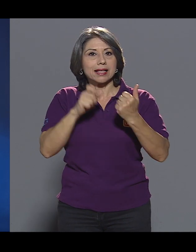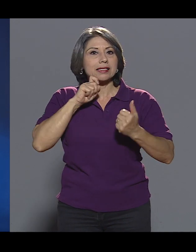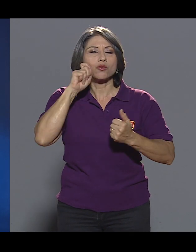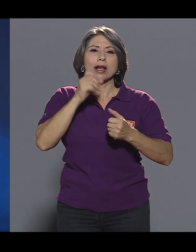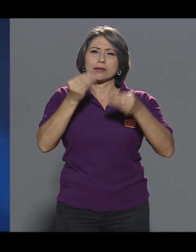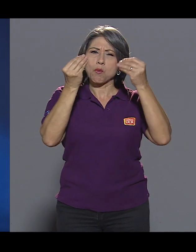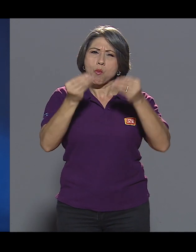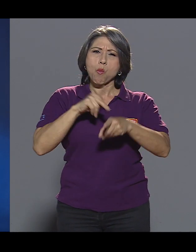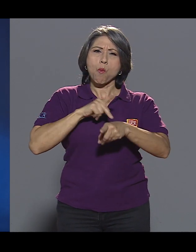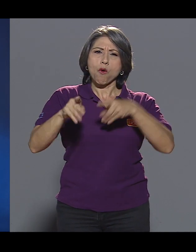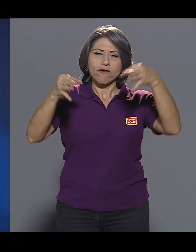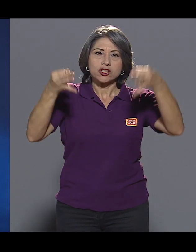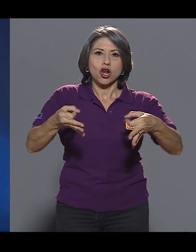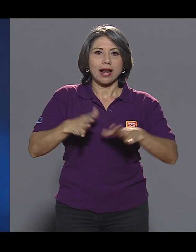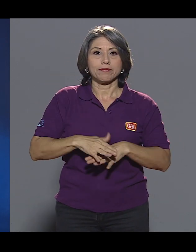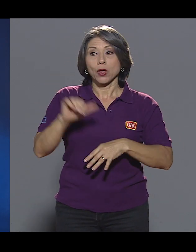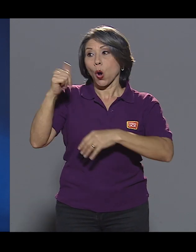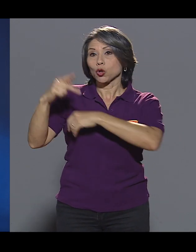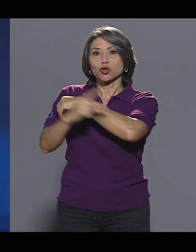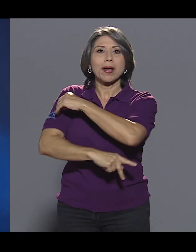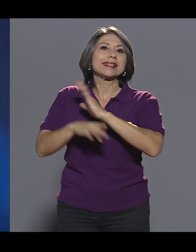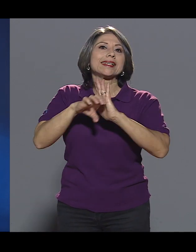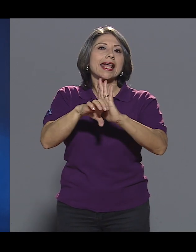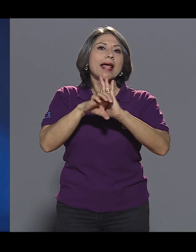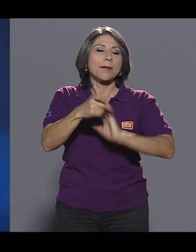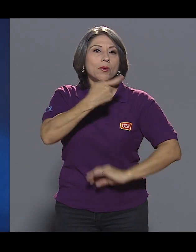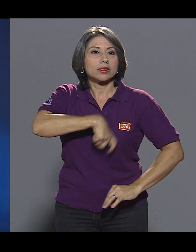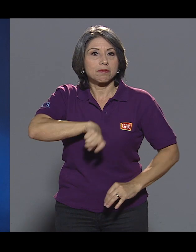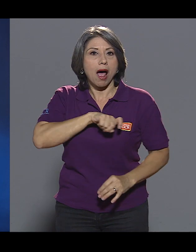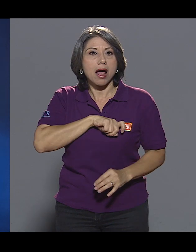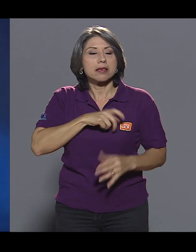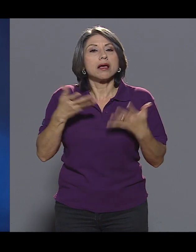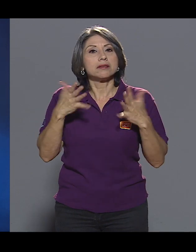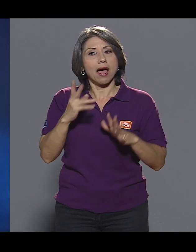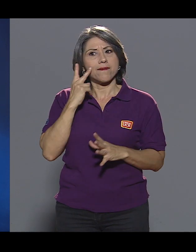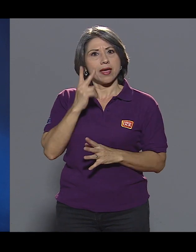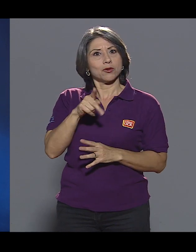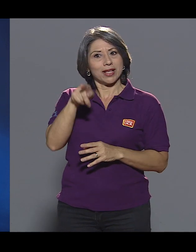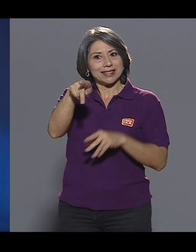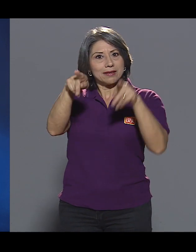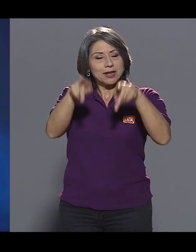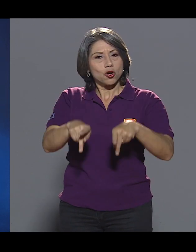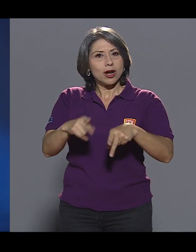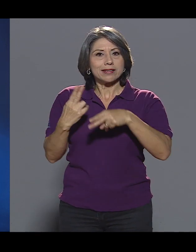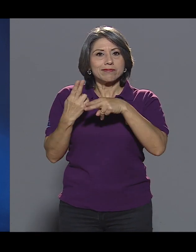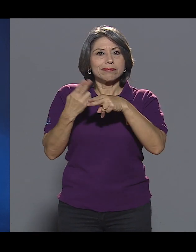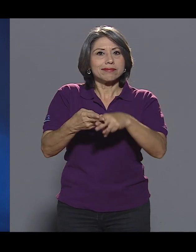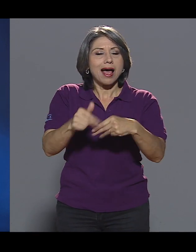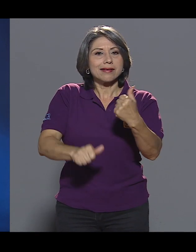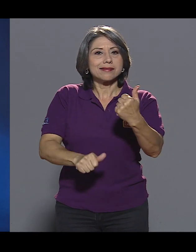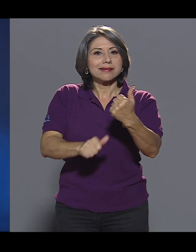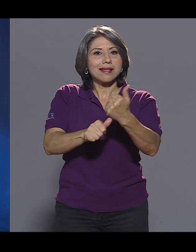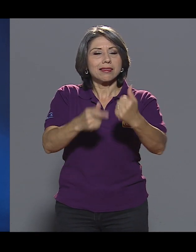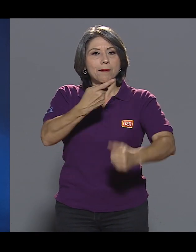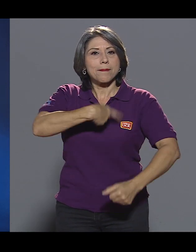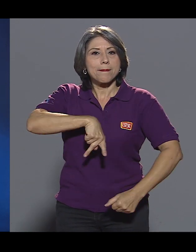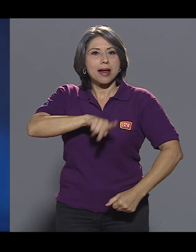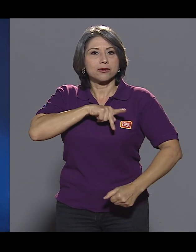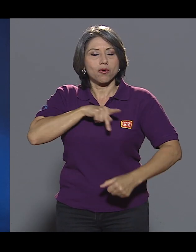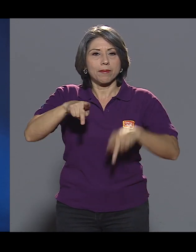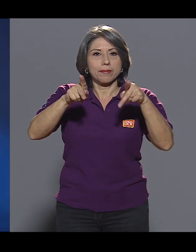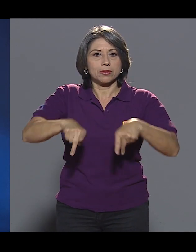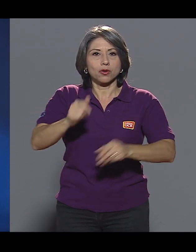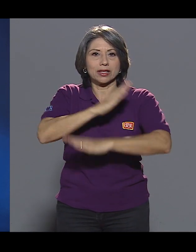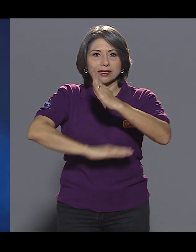prácticamente que se ve en otros países, como por ejemplo como en España, que ya son asistentes personales de la población con